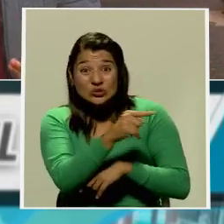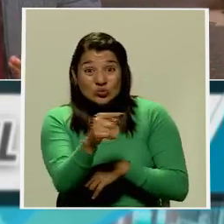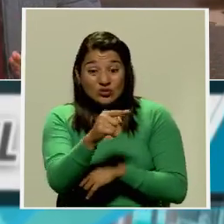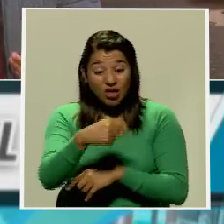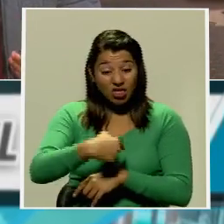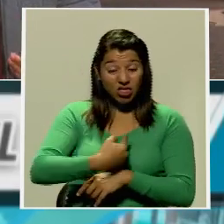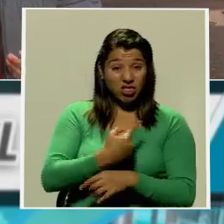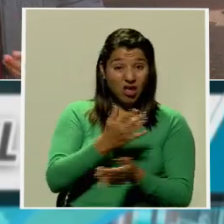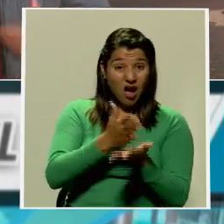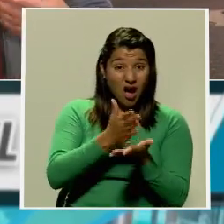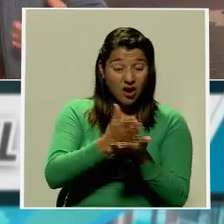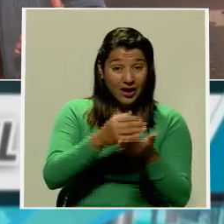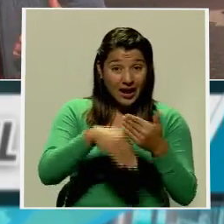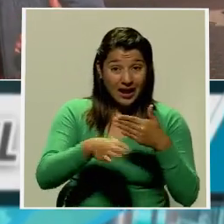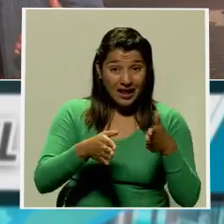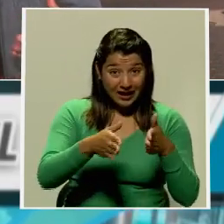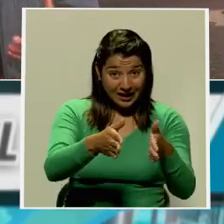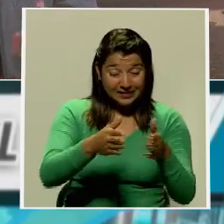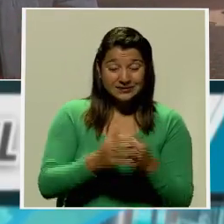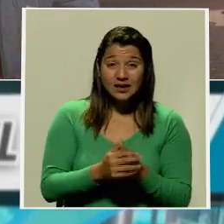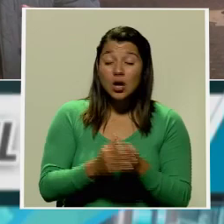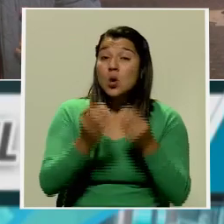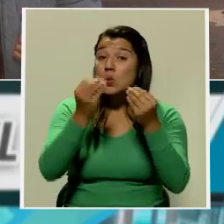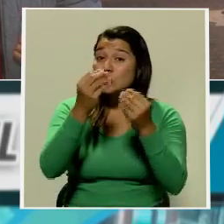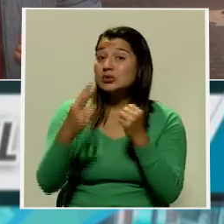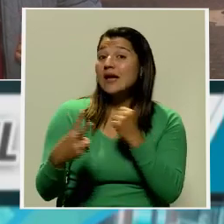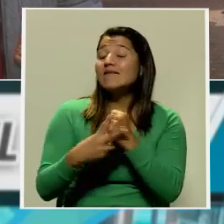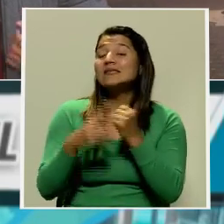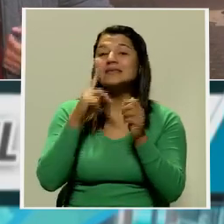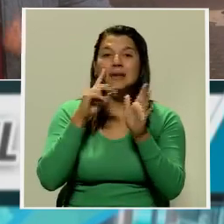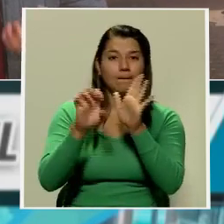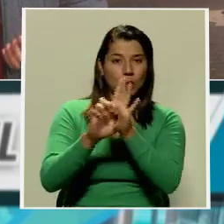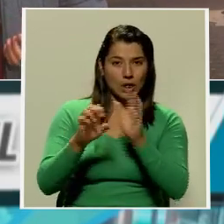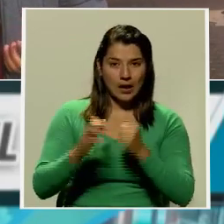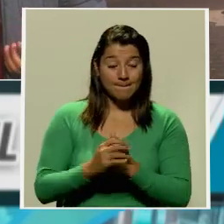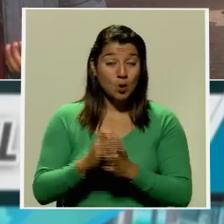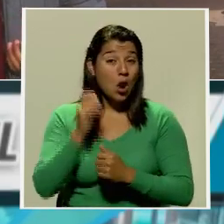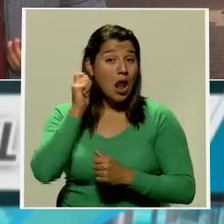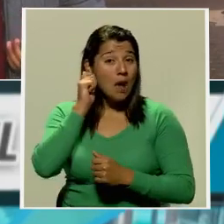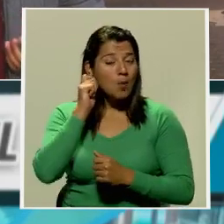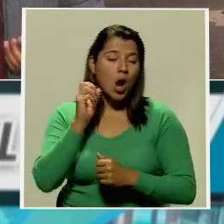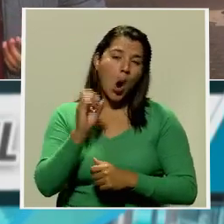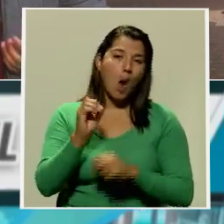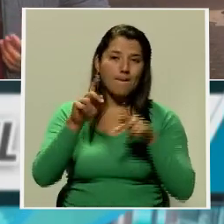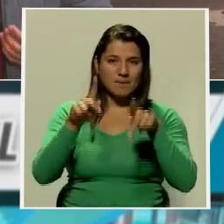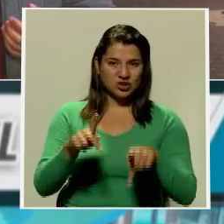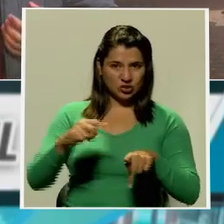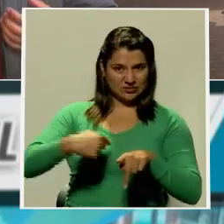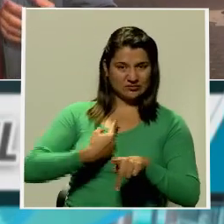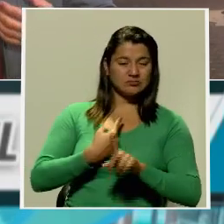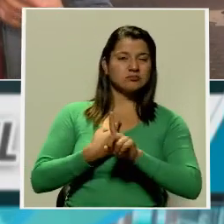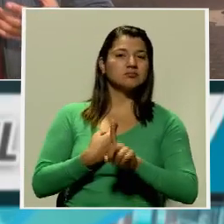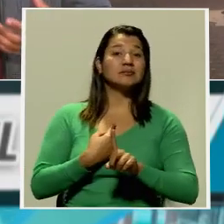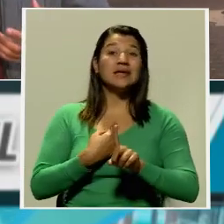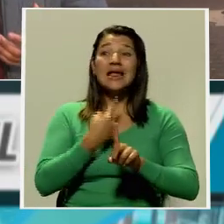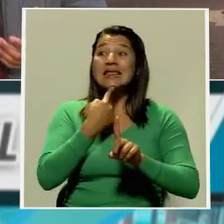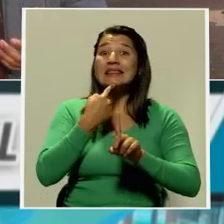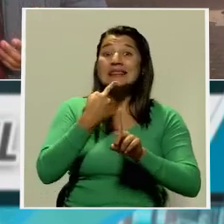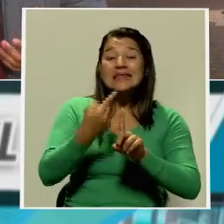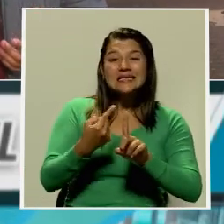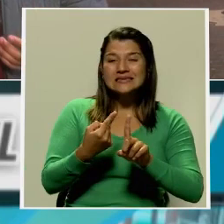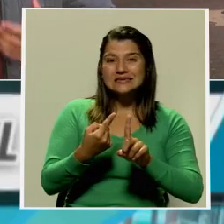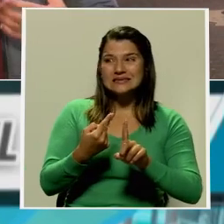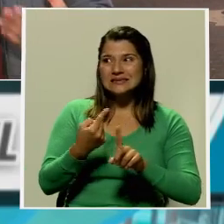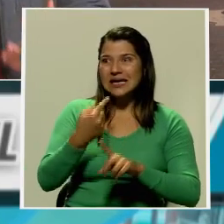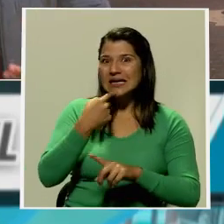callejero en las calles. En muchos casos se ha dado que, por ejemplo, la persona víctima dice que no le sufrió de este